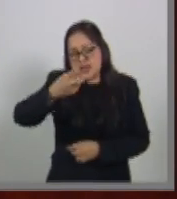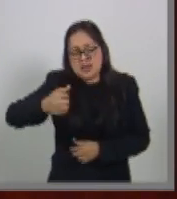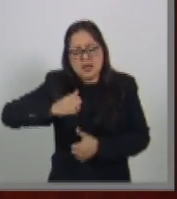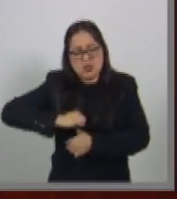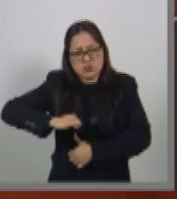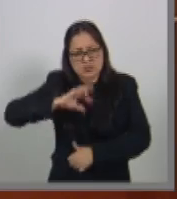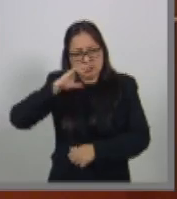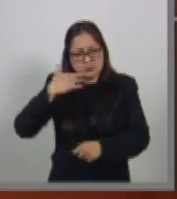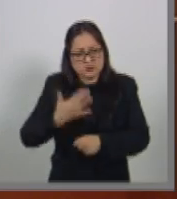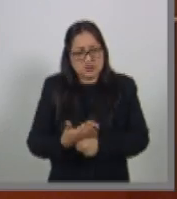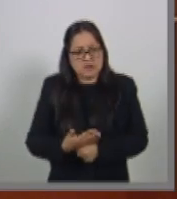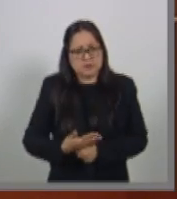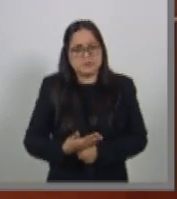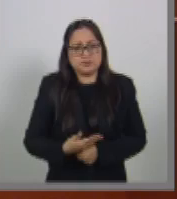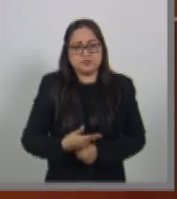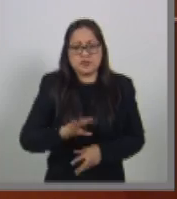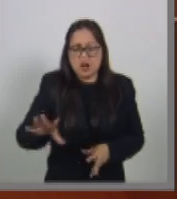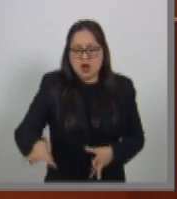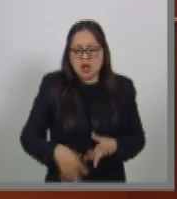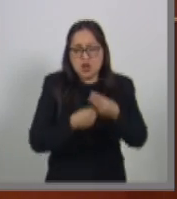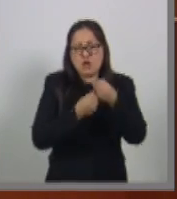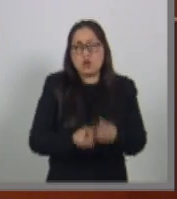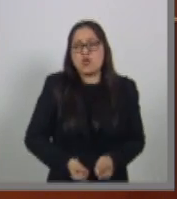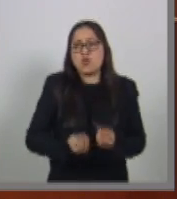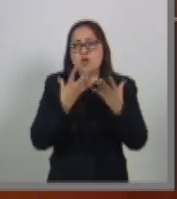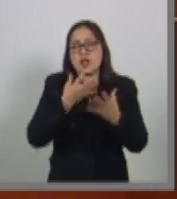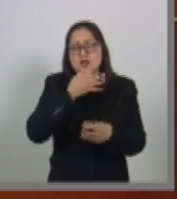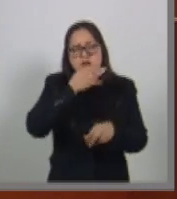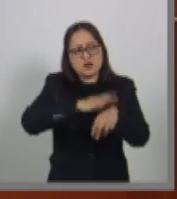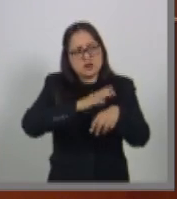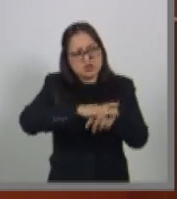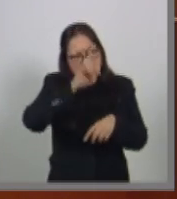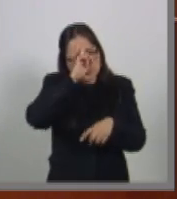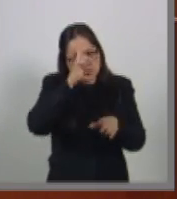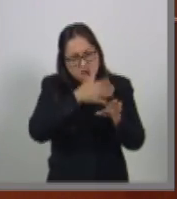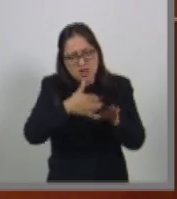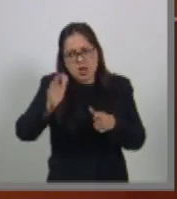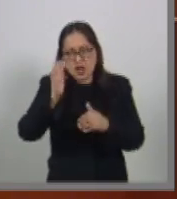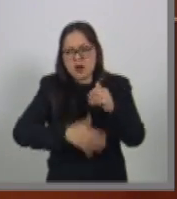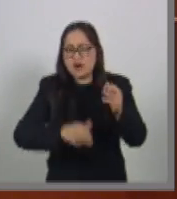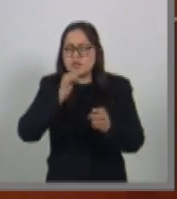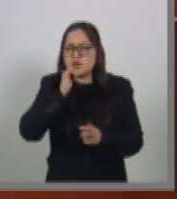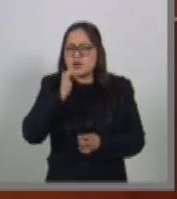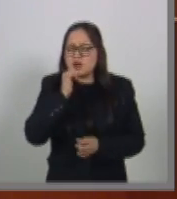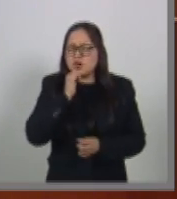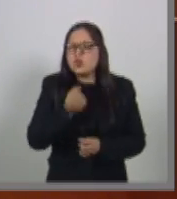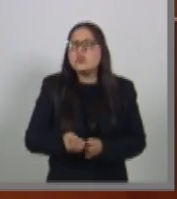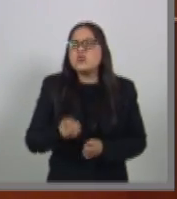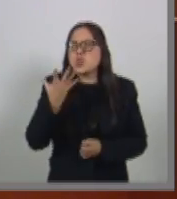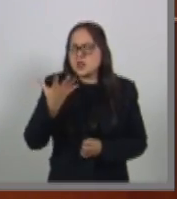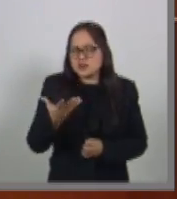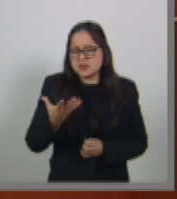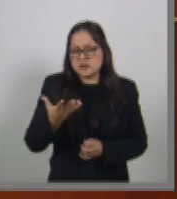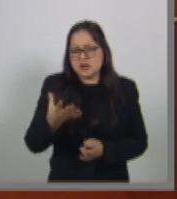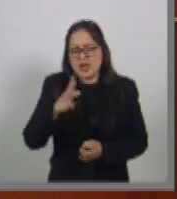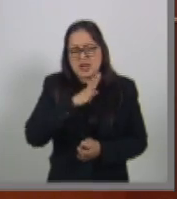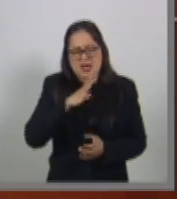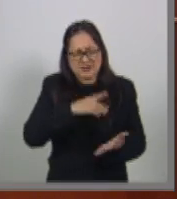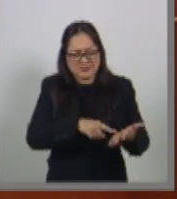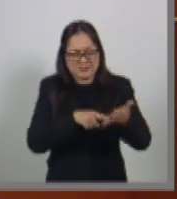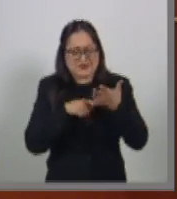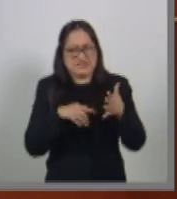autoridades. Del total de recomendaciones que no han sido concluidas, existe un dato que llama la